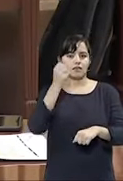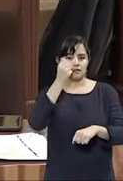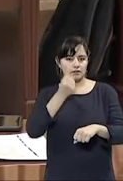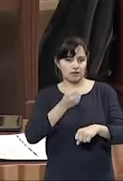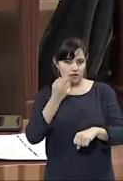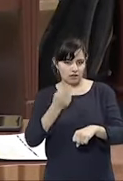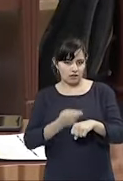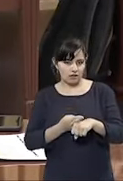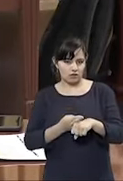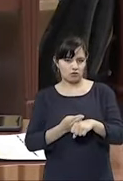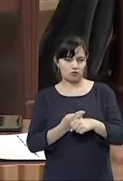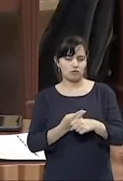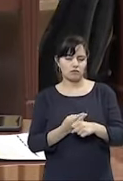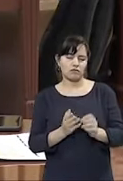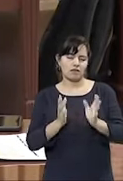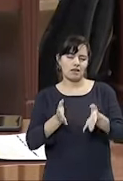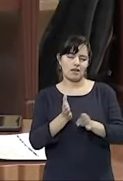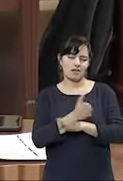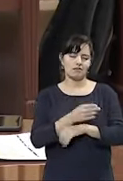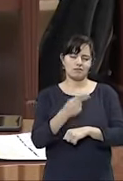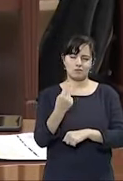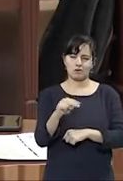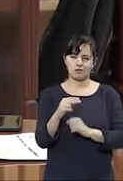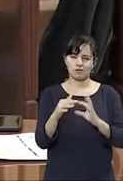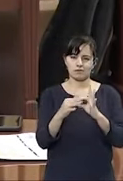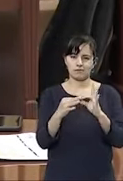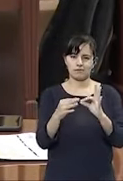el ciudadano ya mencionado